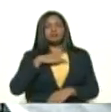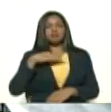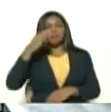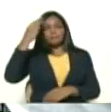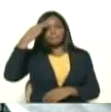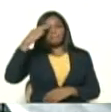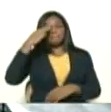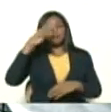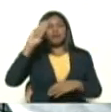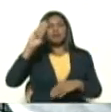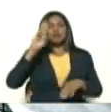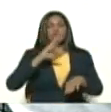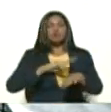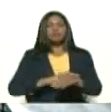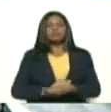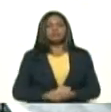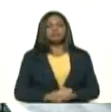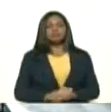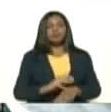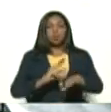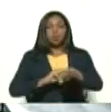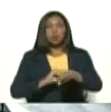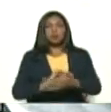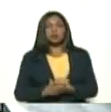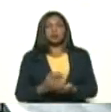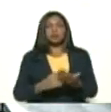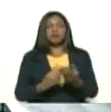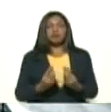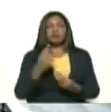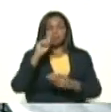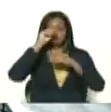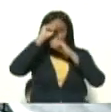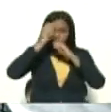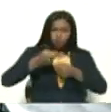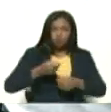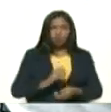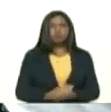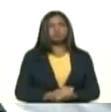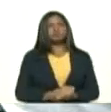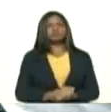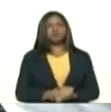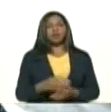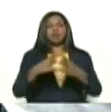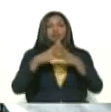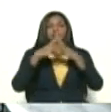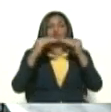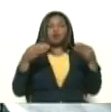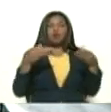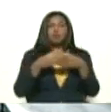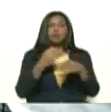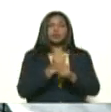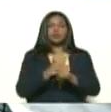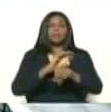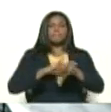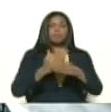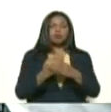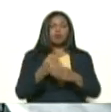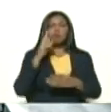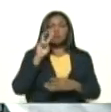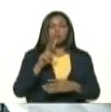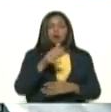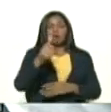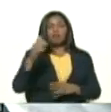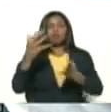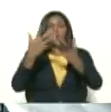cubana. Quiero también hacerle un reconocimiento a los hermanos médicos cubanos, al doctor Julio, a todo su equipo, porque a la puerta de cada